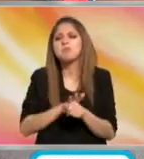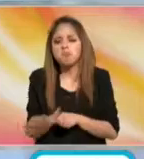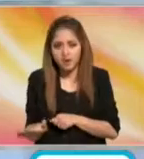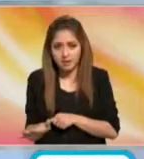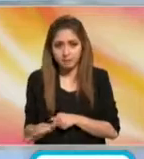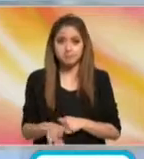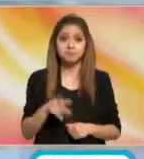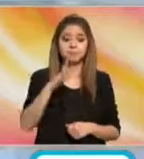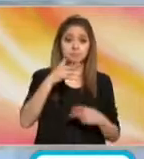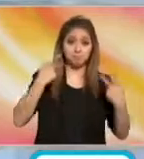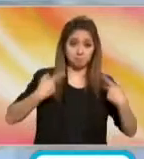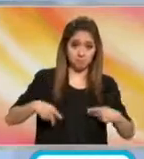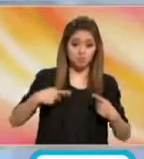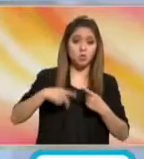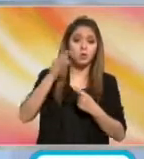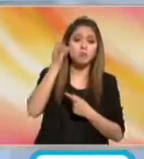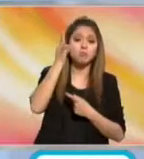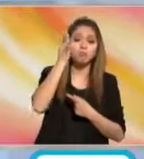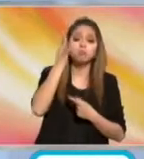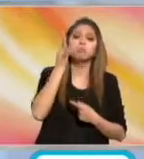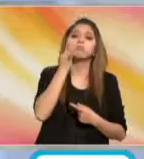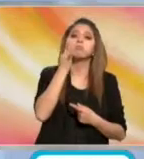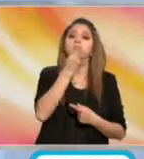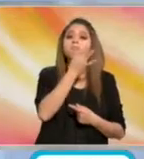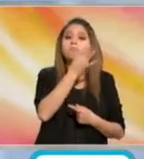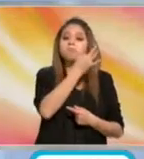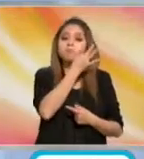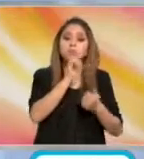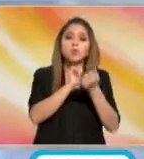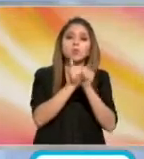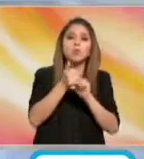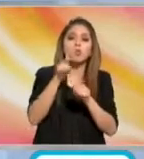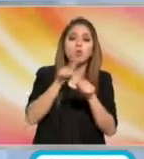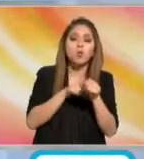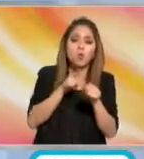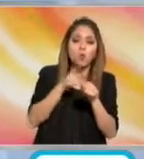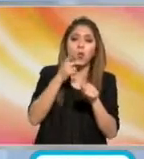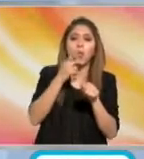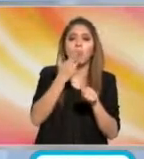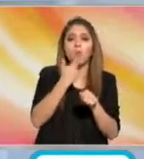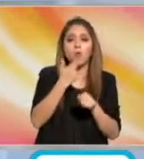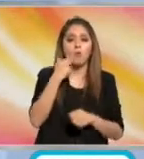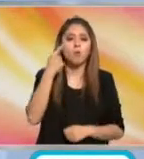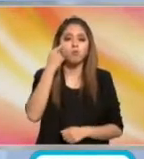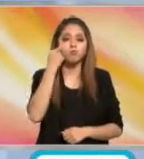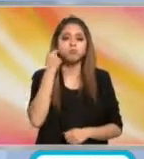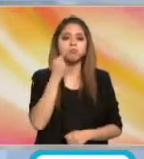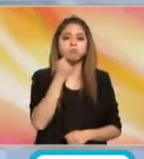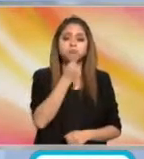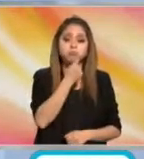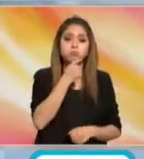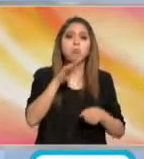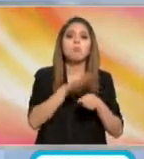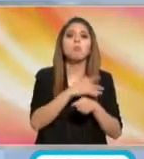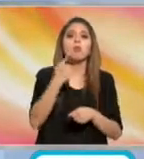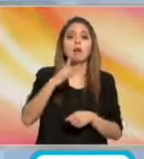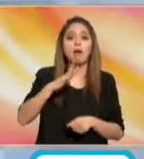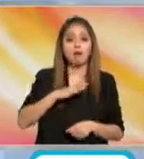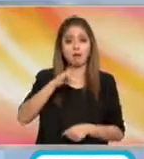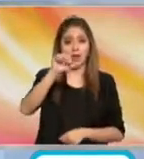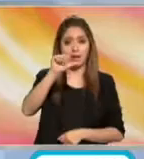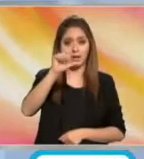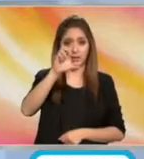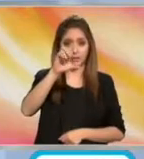tienen impurezas, granitos, ¿no? Enrojecimiento. ¿Por qué? Porque trae el máximo contenido de